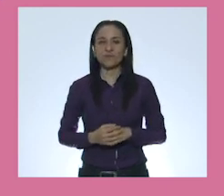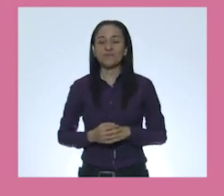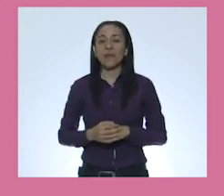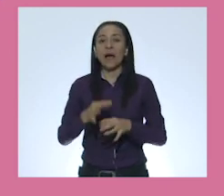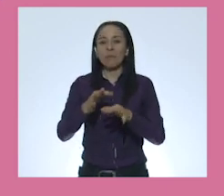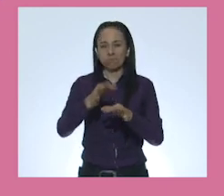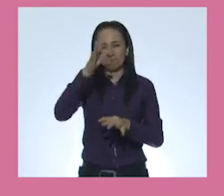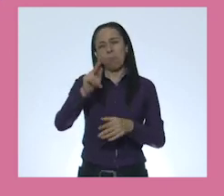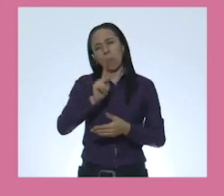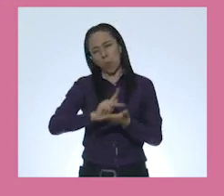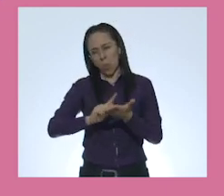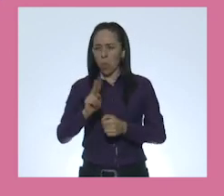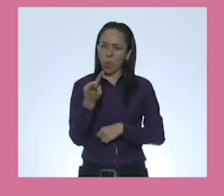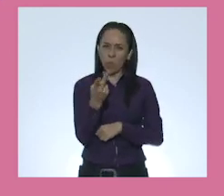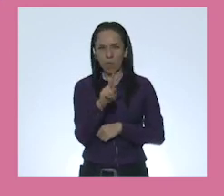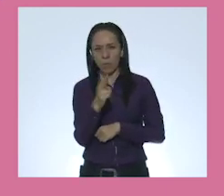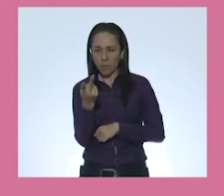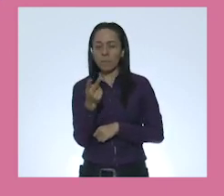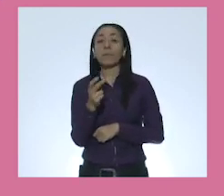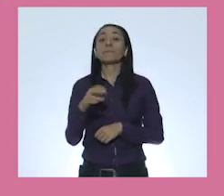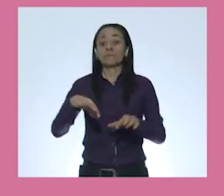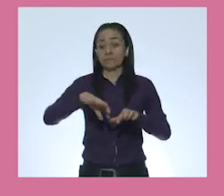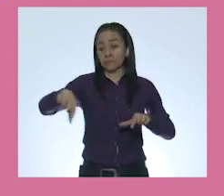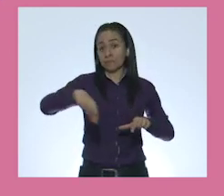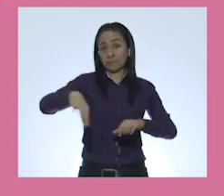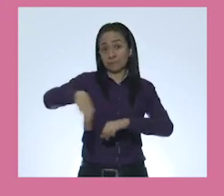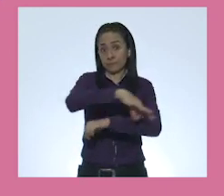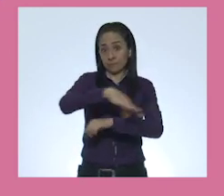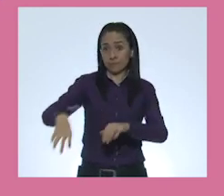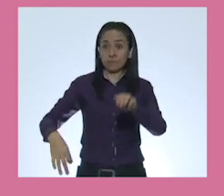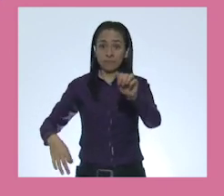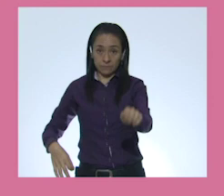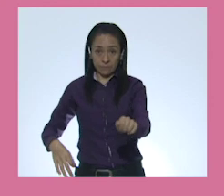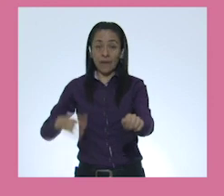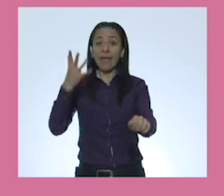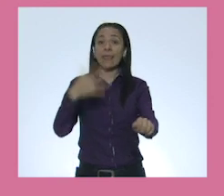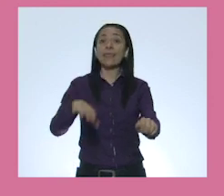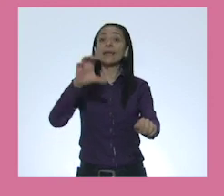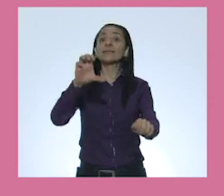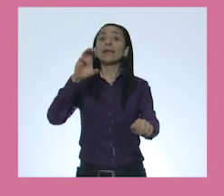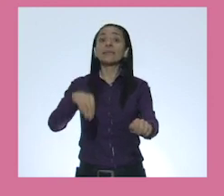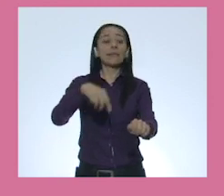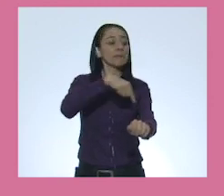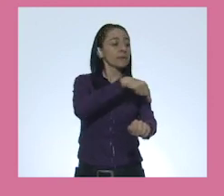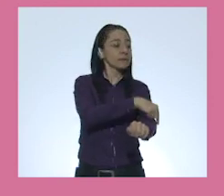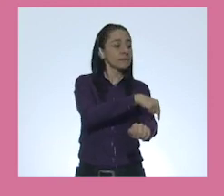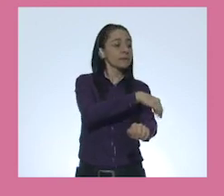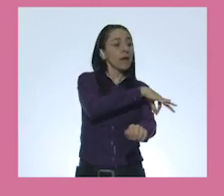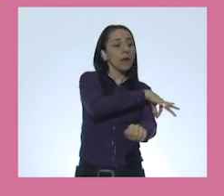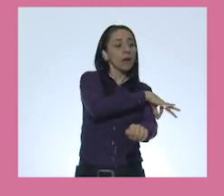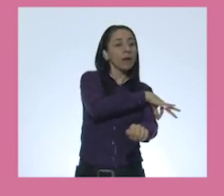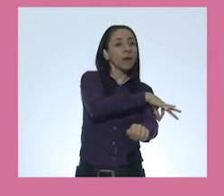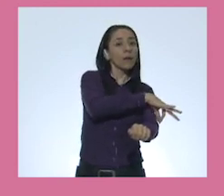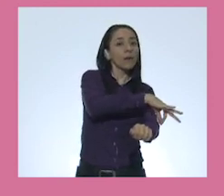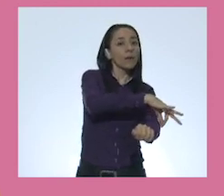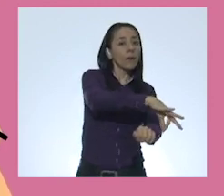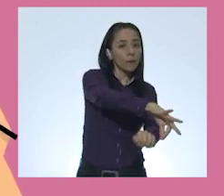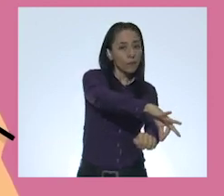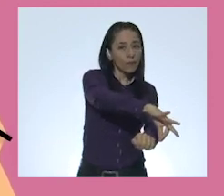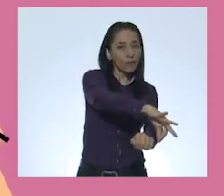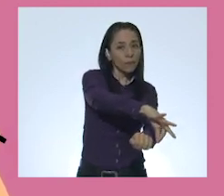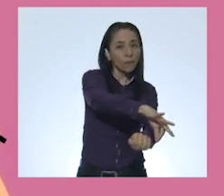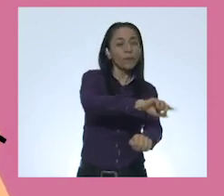el plumón o la pluma y con ayuda de la regla 10 centímetros de largo, partiendo de abajo hacia